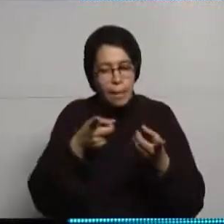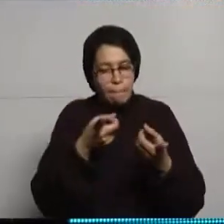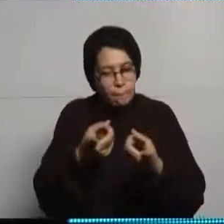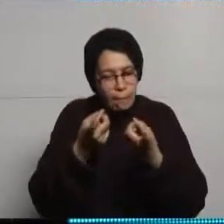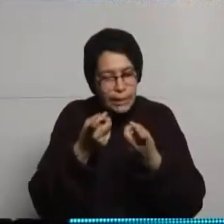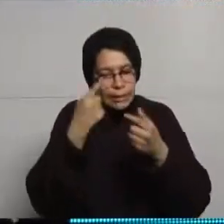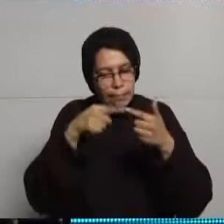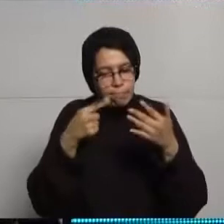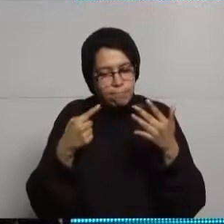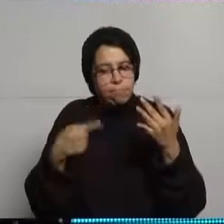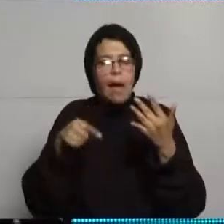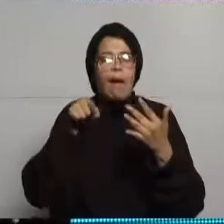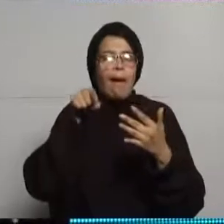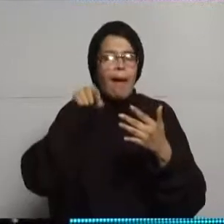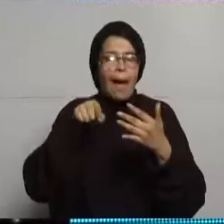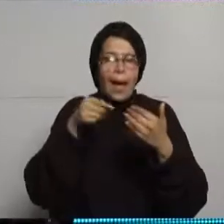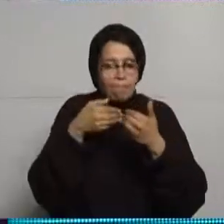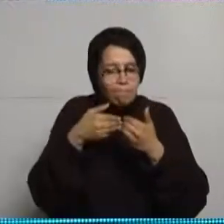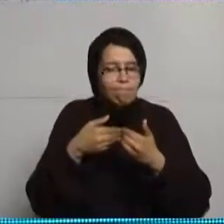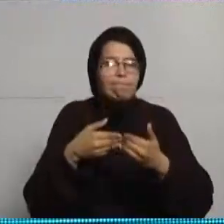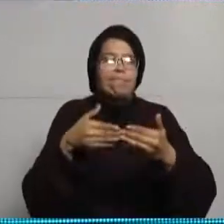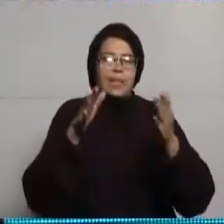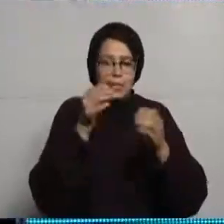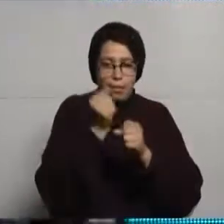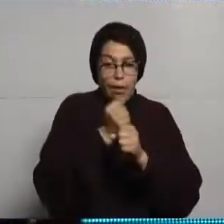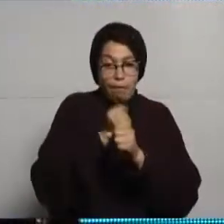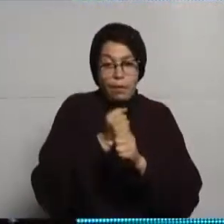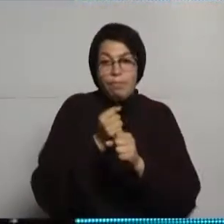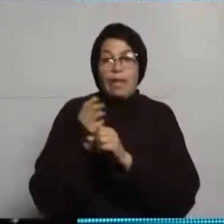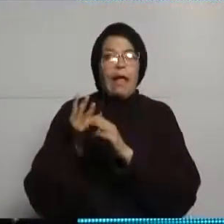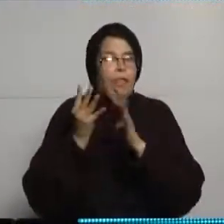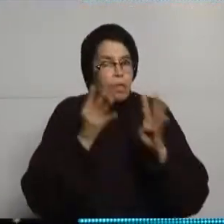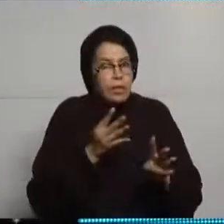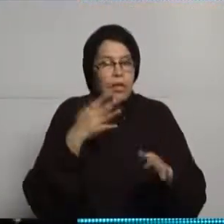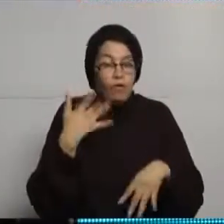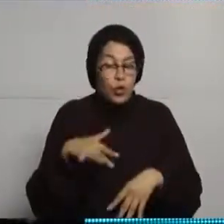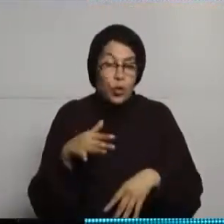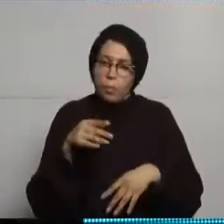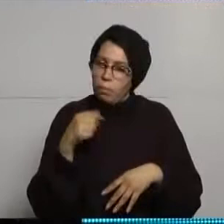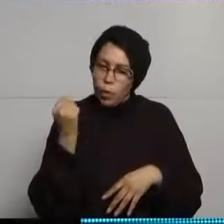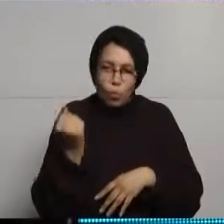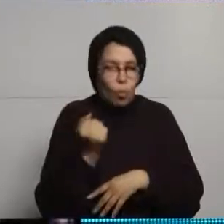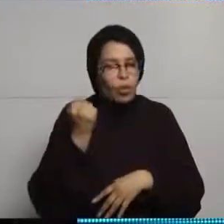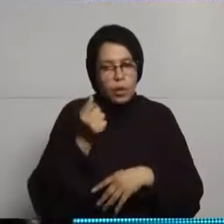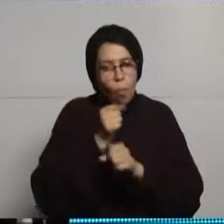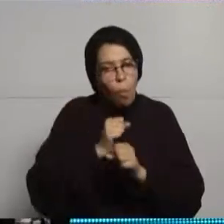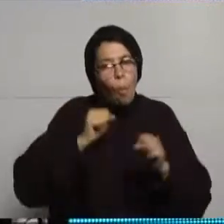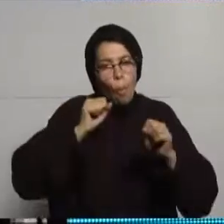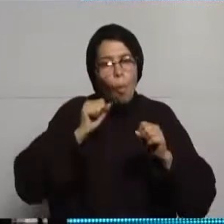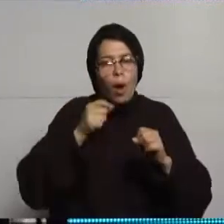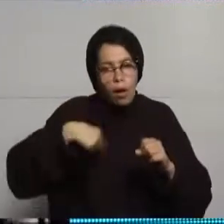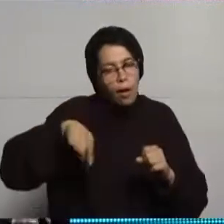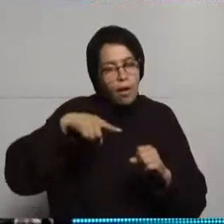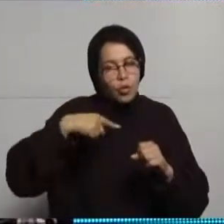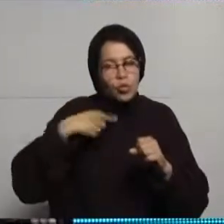que bueno, fue un desafío grandísimo, que creo que también fue muy posible justamente por todos los equipos que formaron Acá